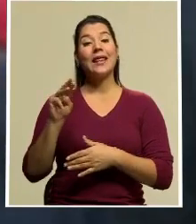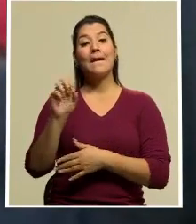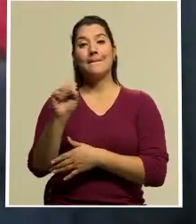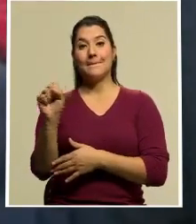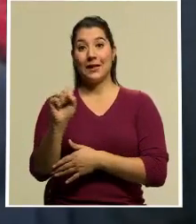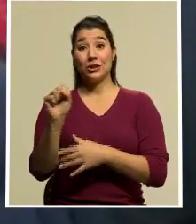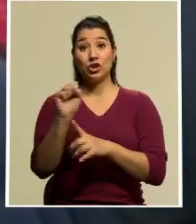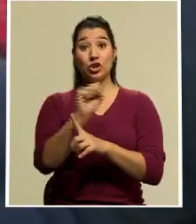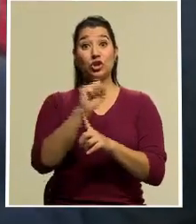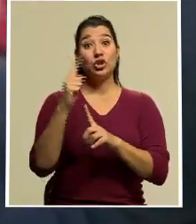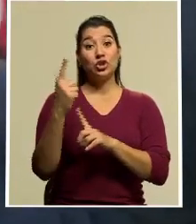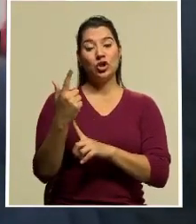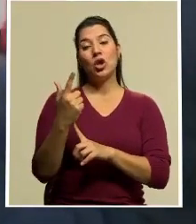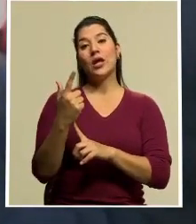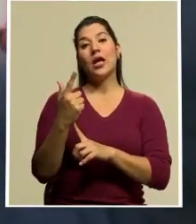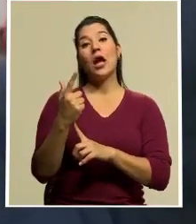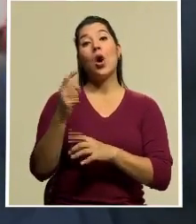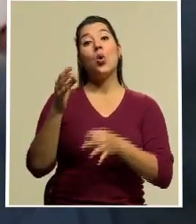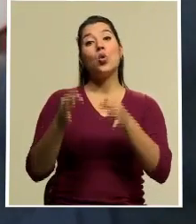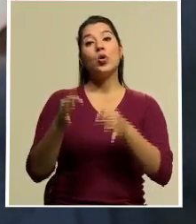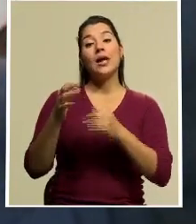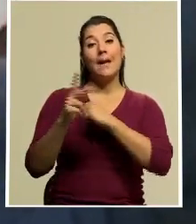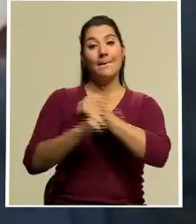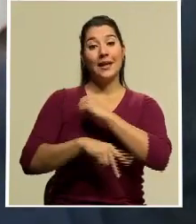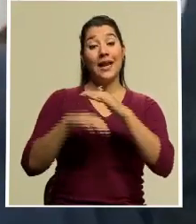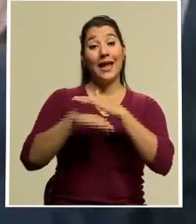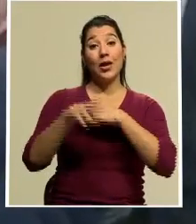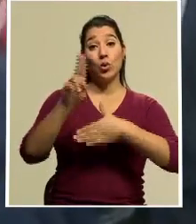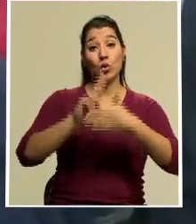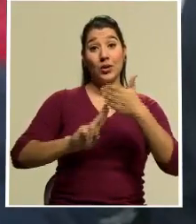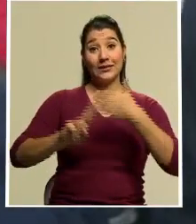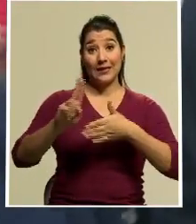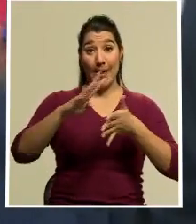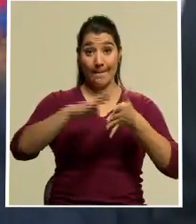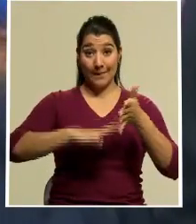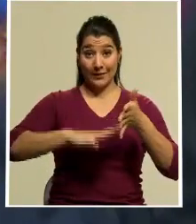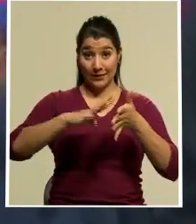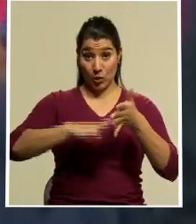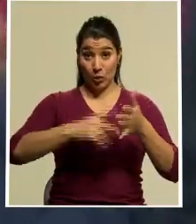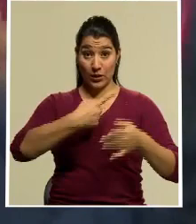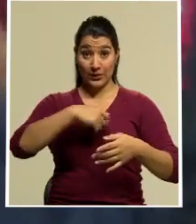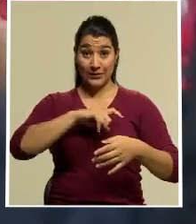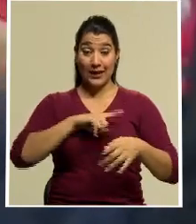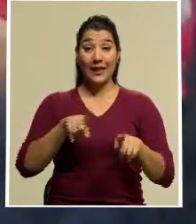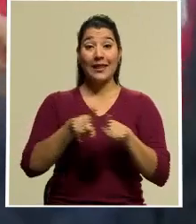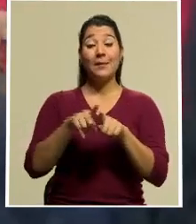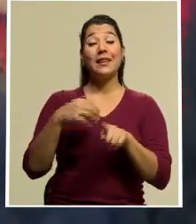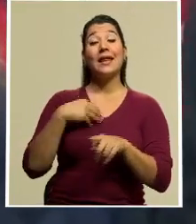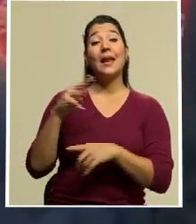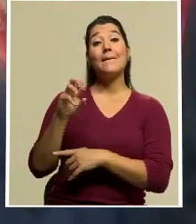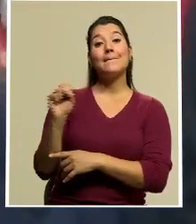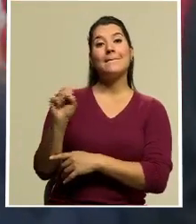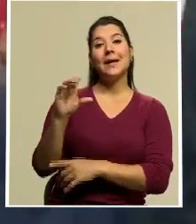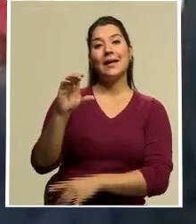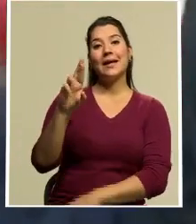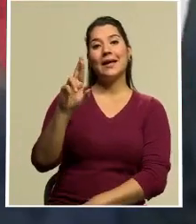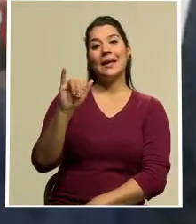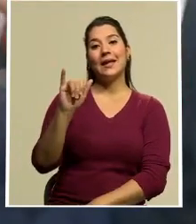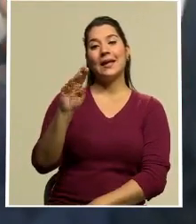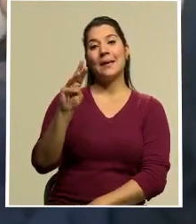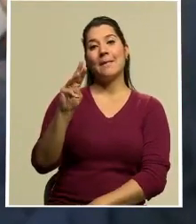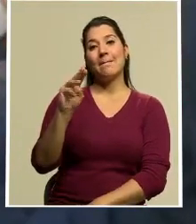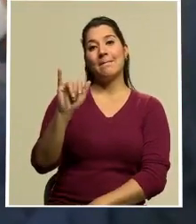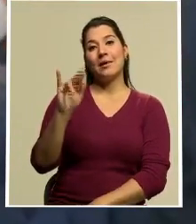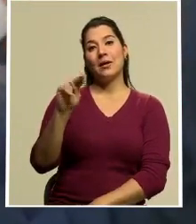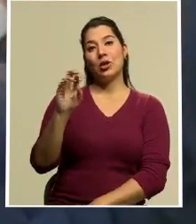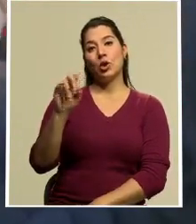Sociología Jurídica Penal de la Universidad de Barcelona y también cuenta con una maestría en Criminología con énfasis en Seguridad